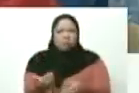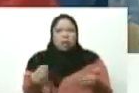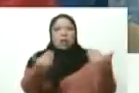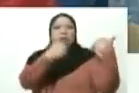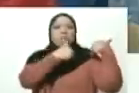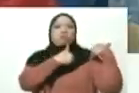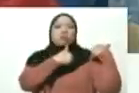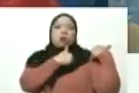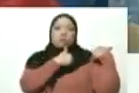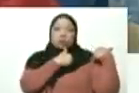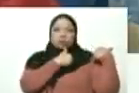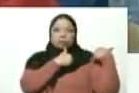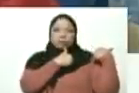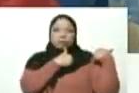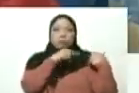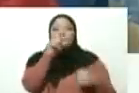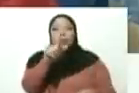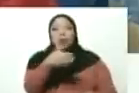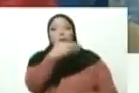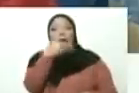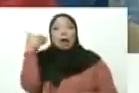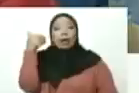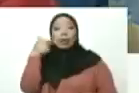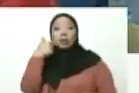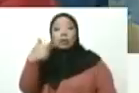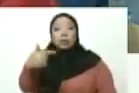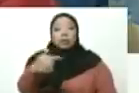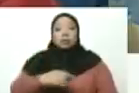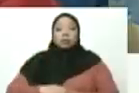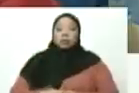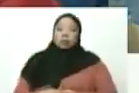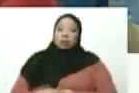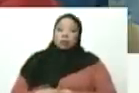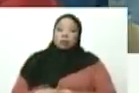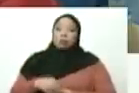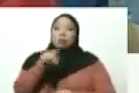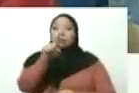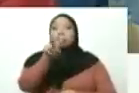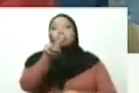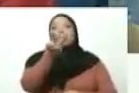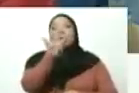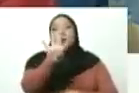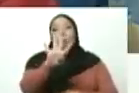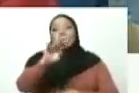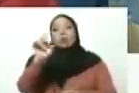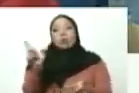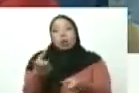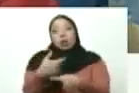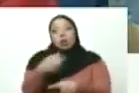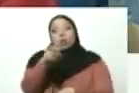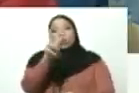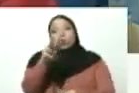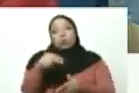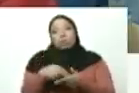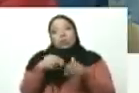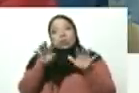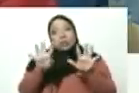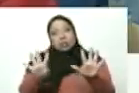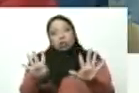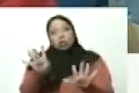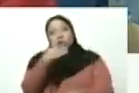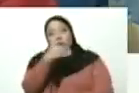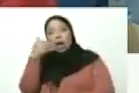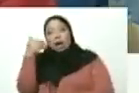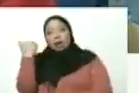también dice la carta que nos enviaron el 24 agosto del año 2018 y es que buena